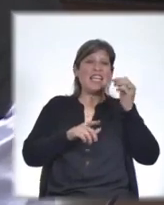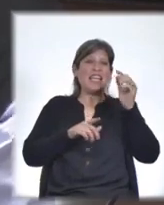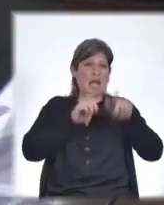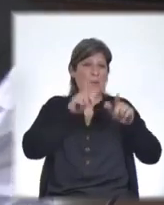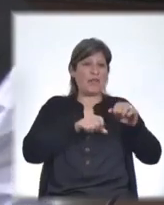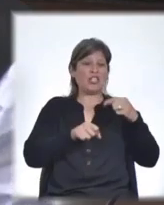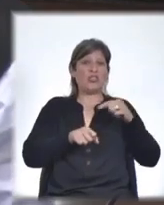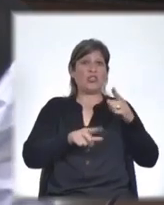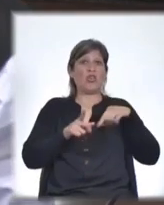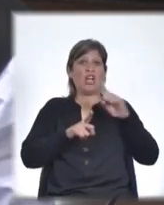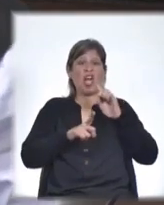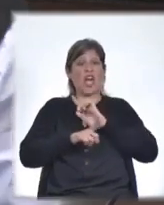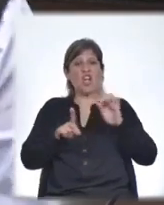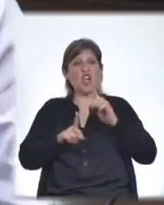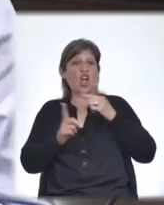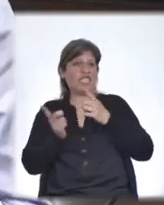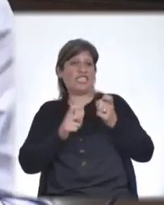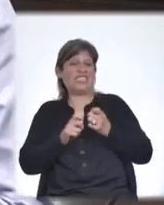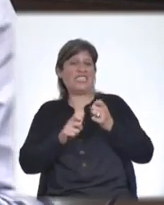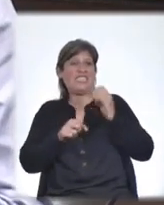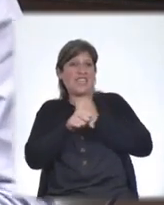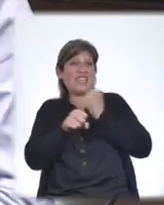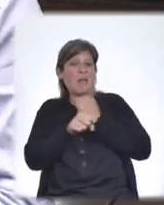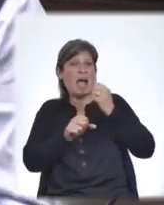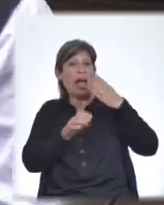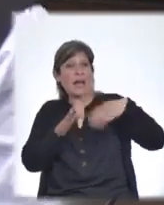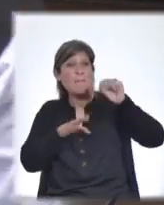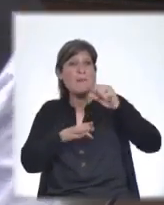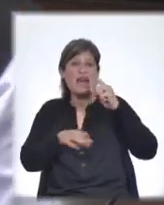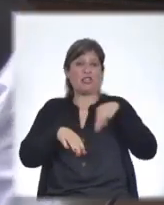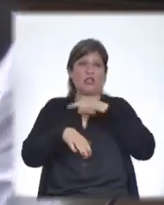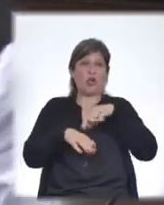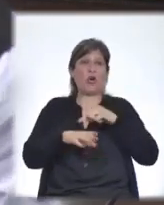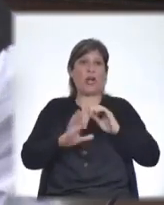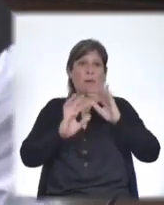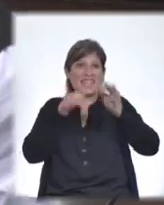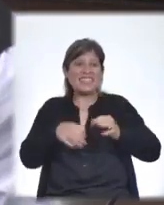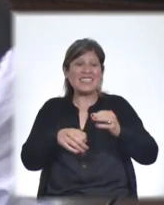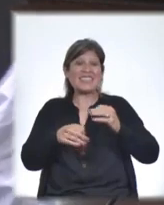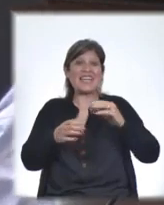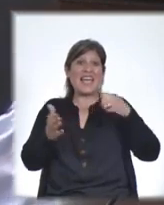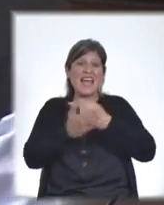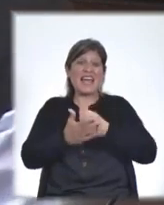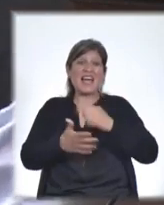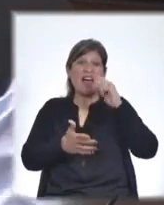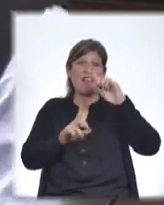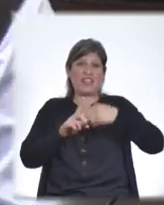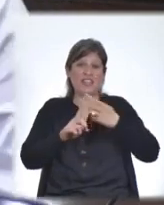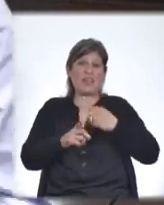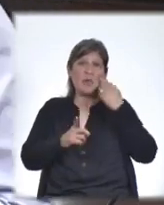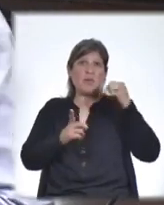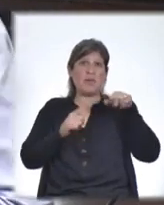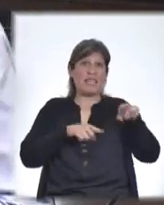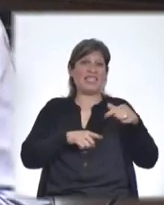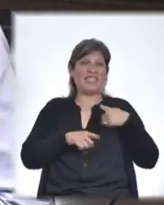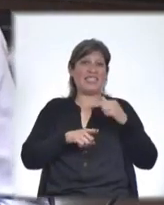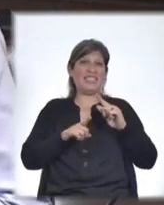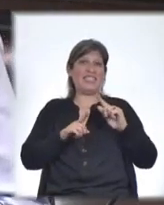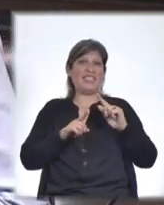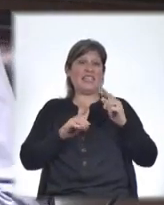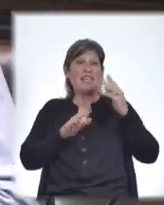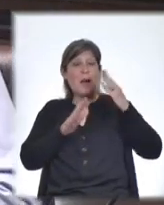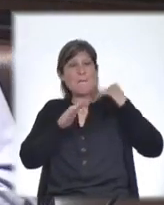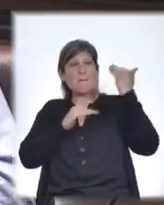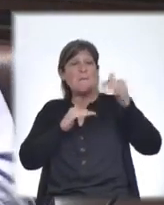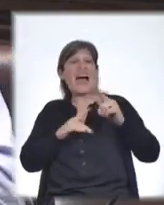que destinar más horas a trabajar para llegar a fin de mes, y por eso aquellos trabajadores de más bajos ingresos, que son los que trabajaban más de